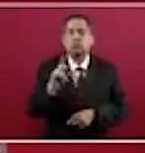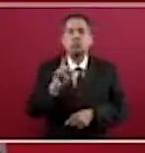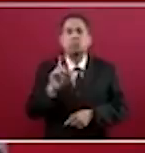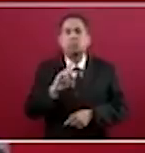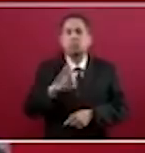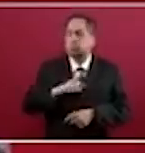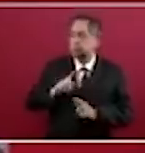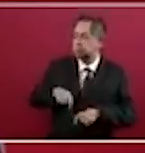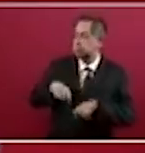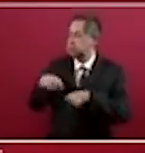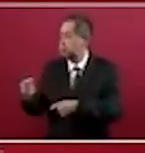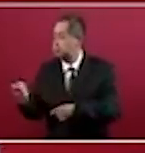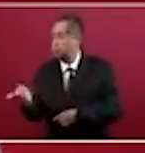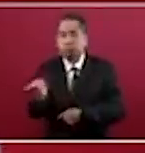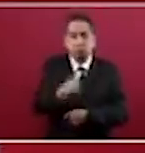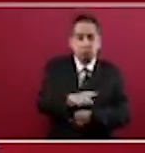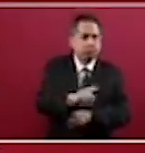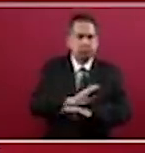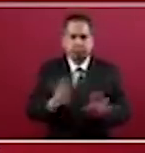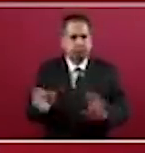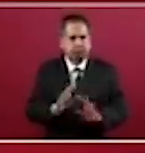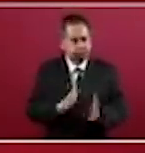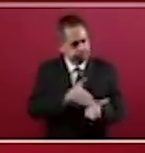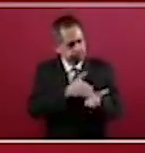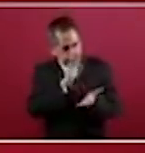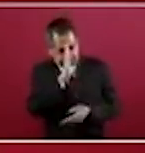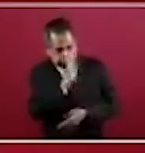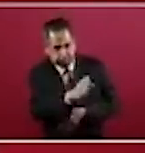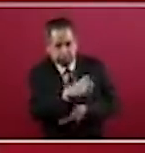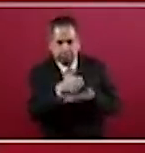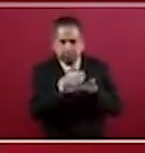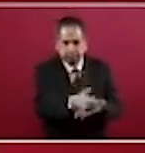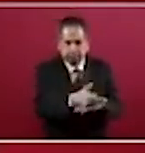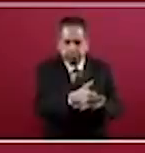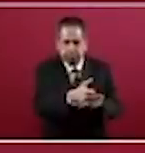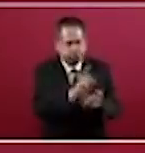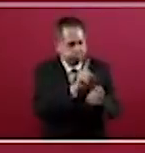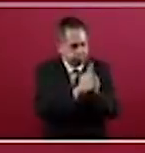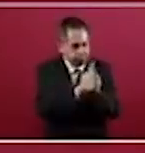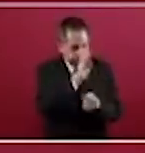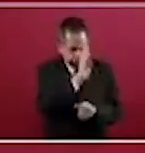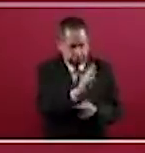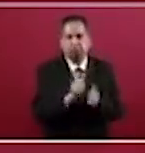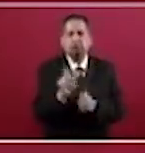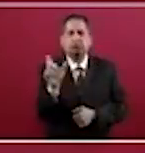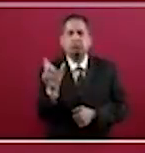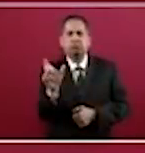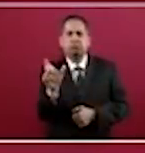Todo el apoyo va a ser directo al beneficiario con